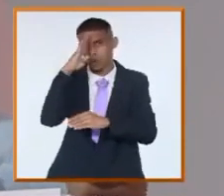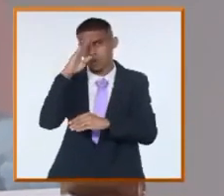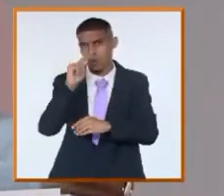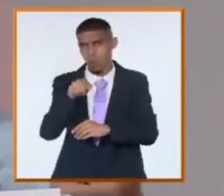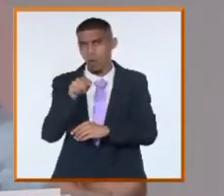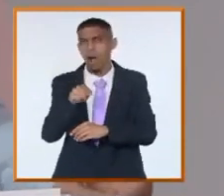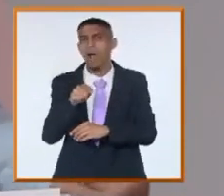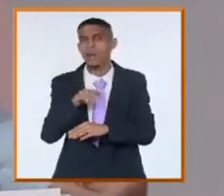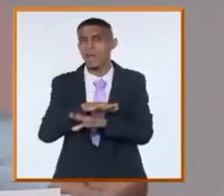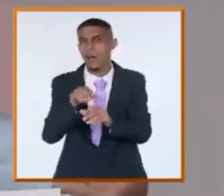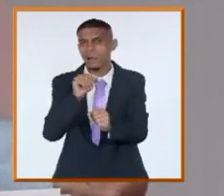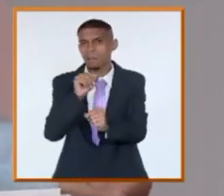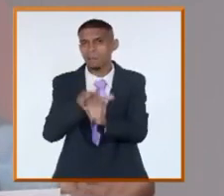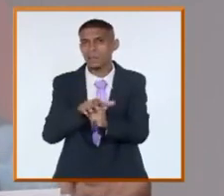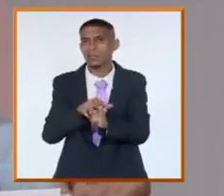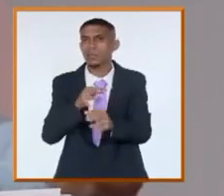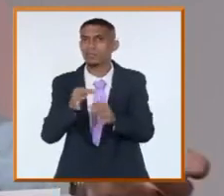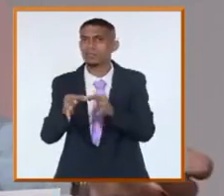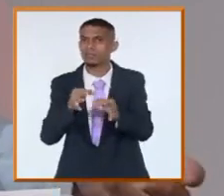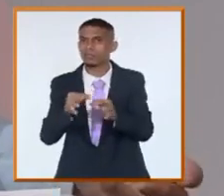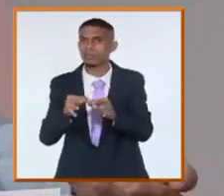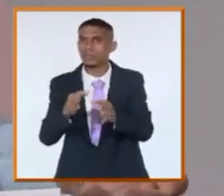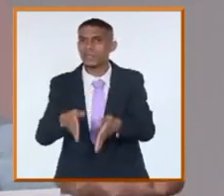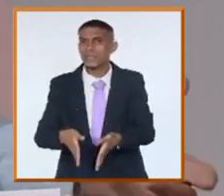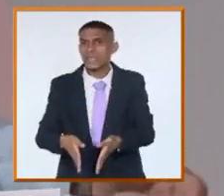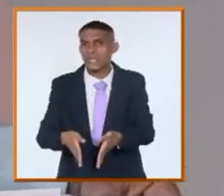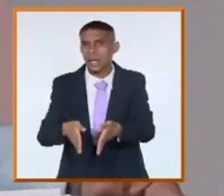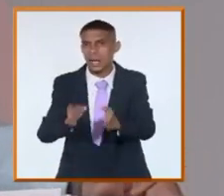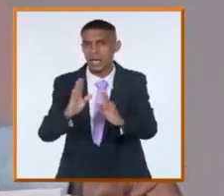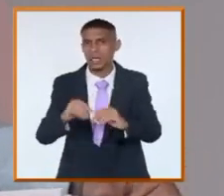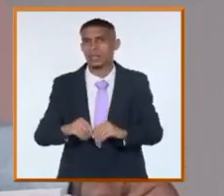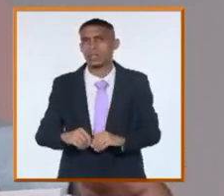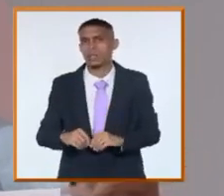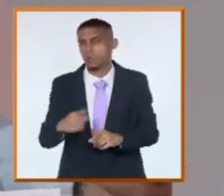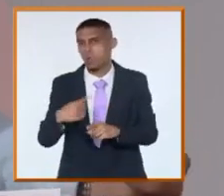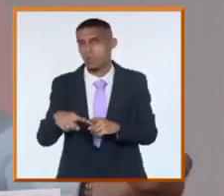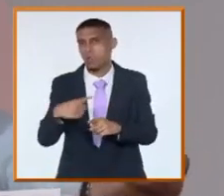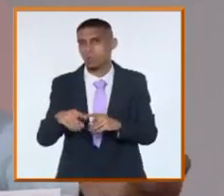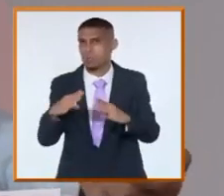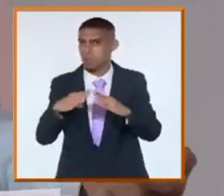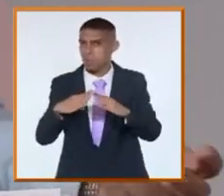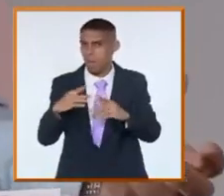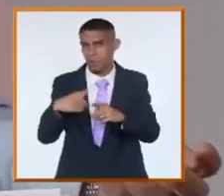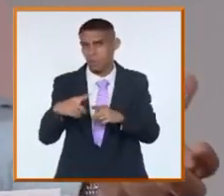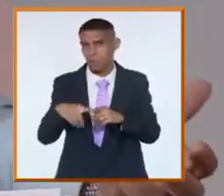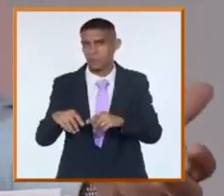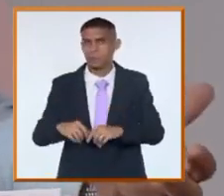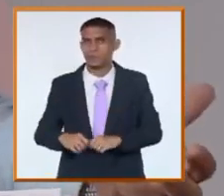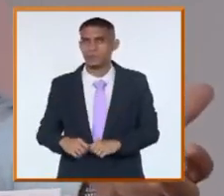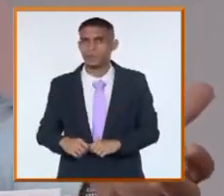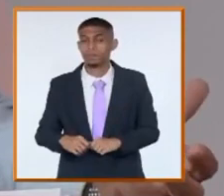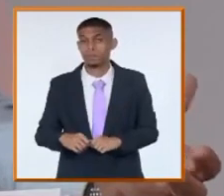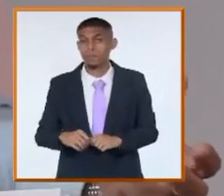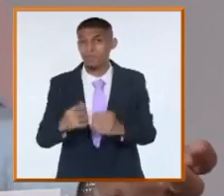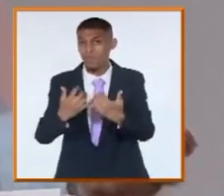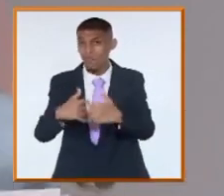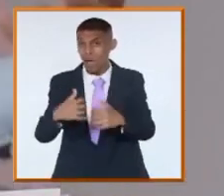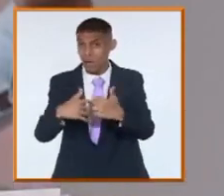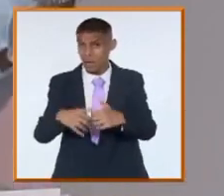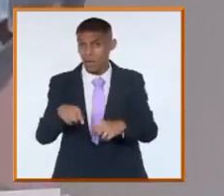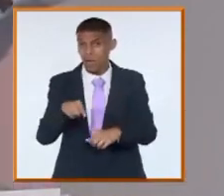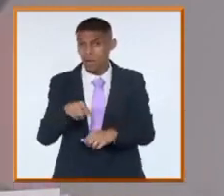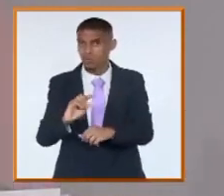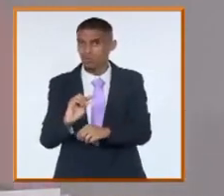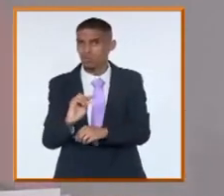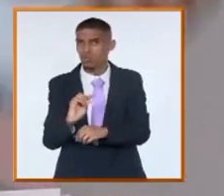la organización integral del desarrollo de la planta Porque además la planta no es solo